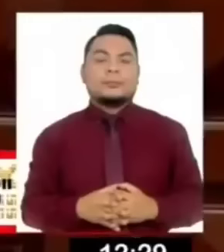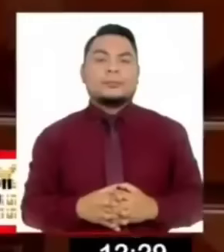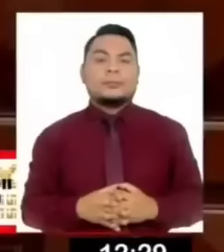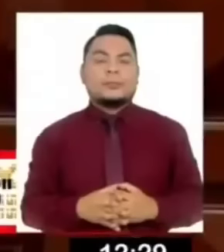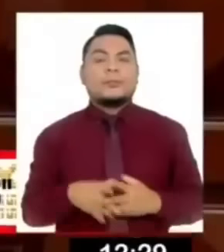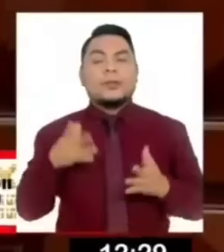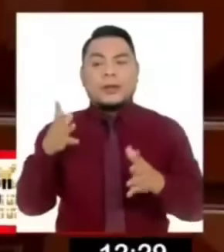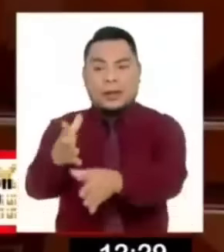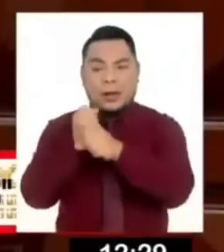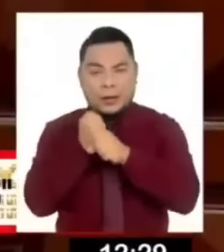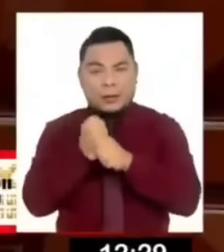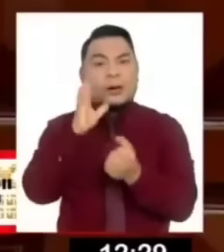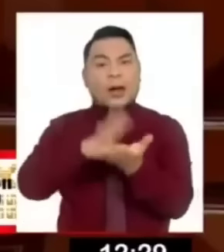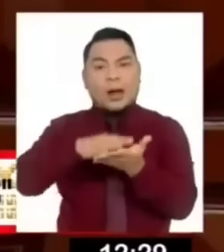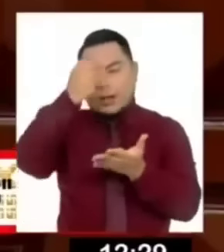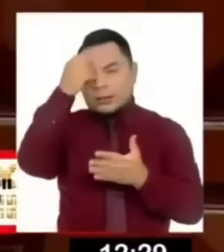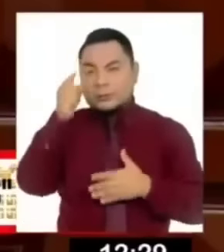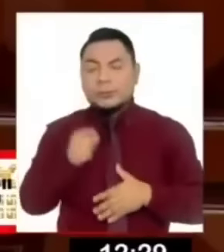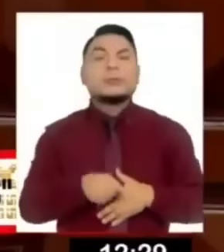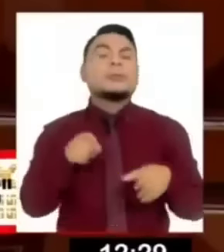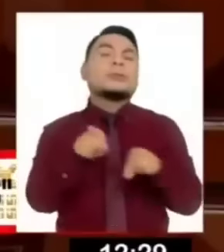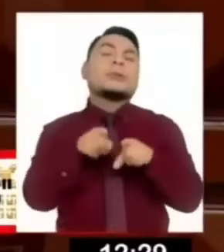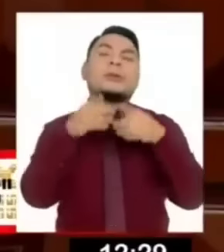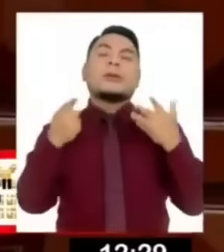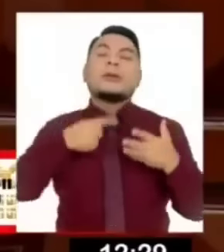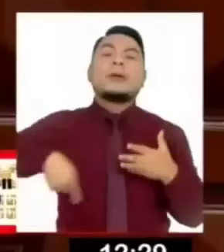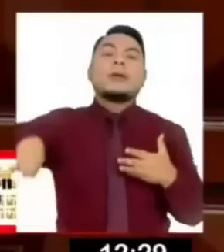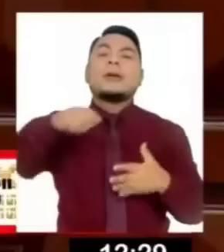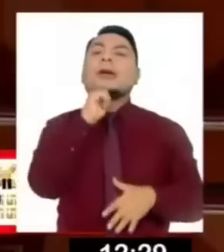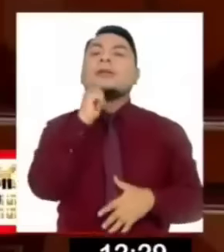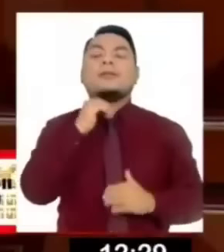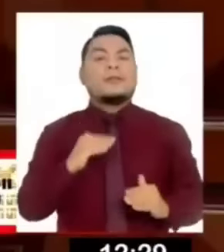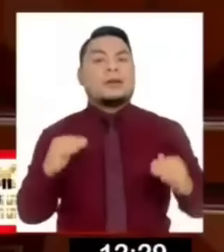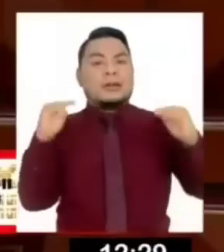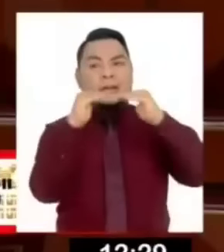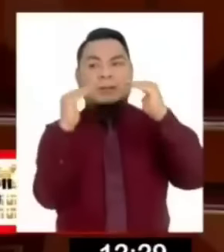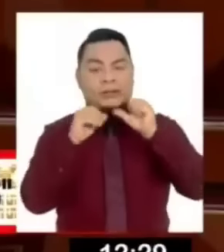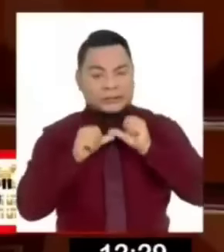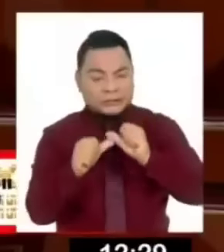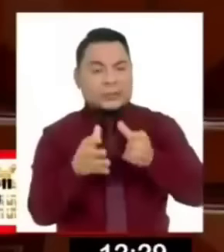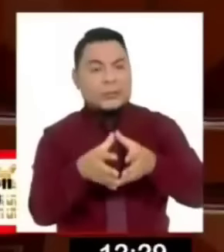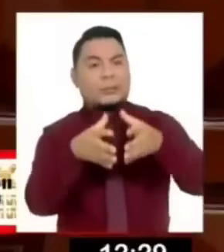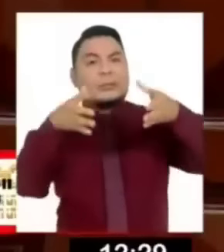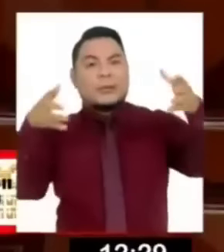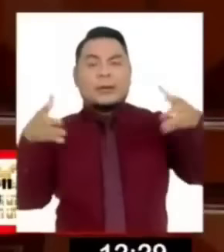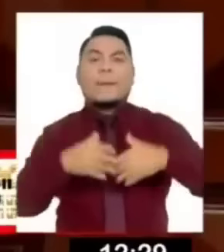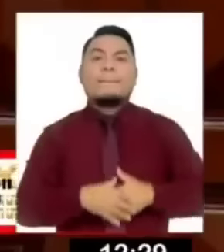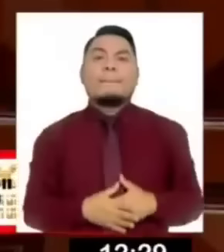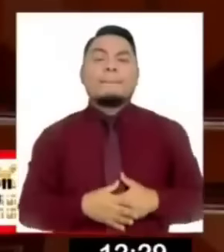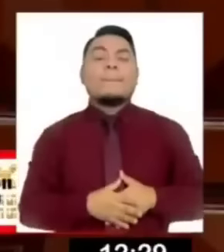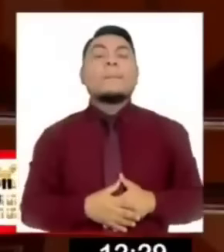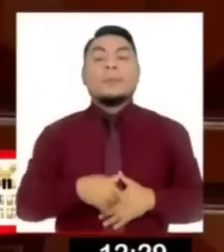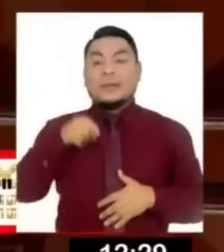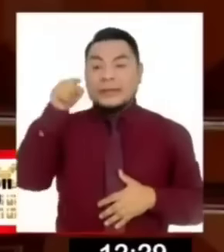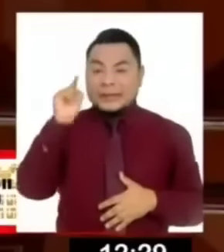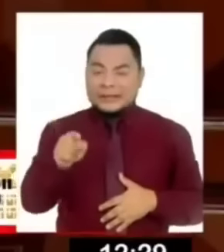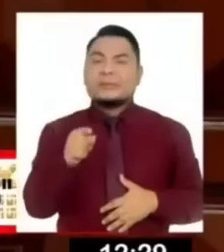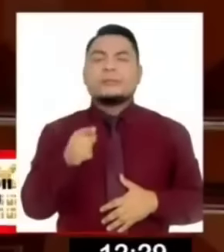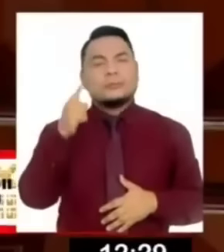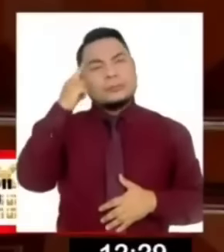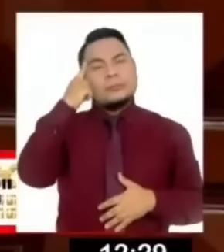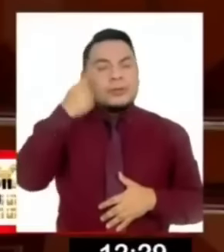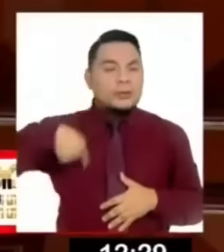Para recuperar los aprendizajes y evitar que la falta de equidad siga creciendo. Esto nos lleva a